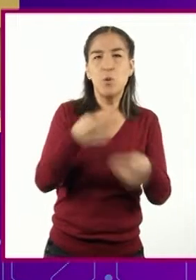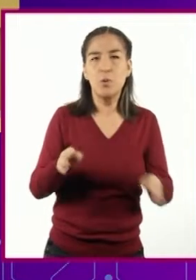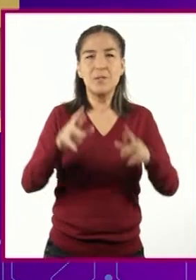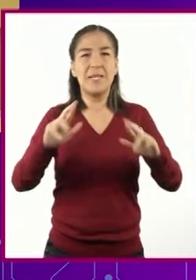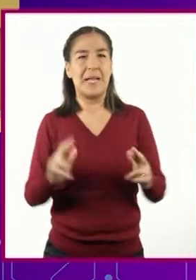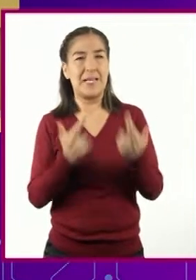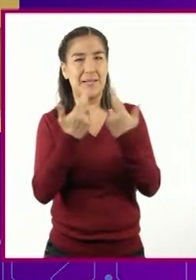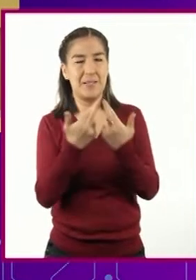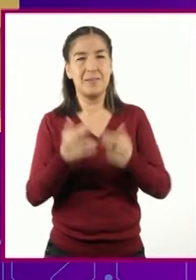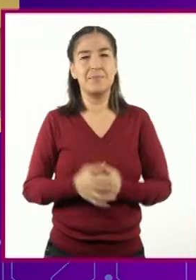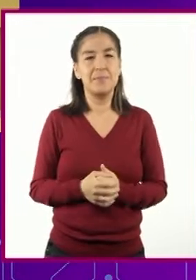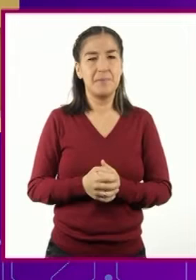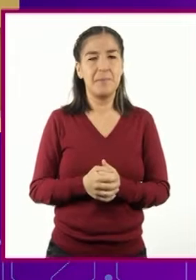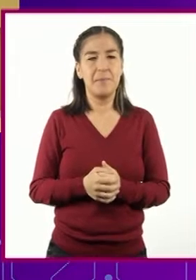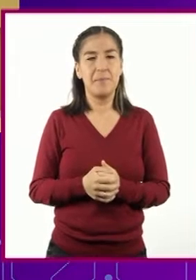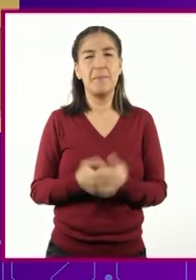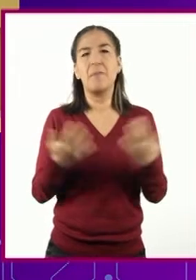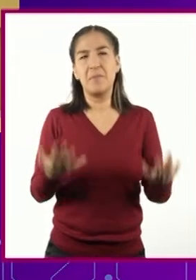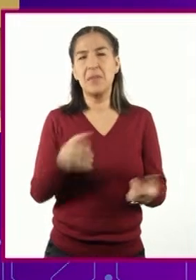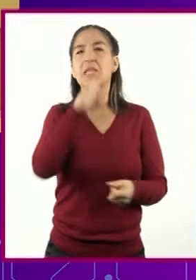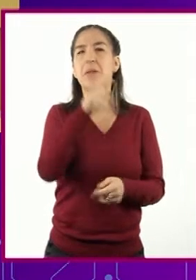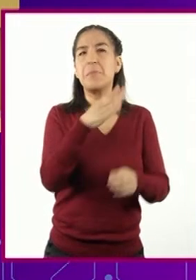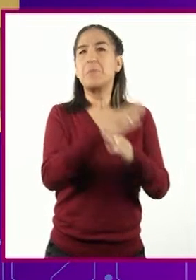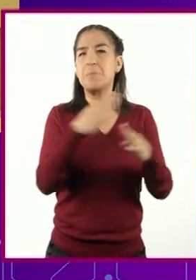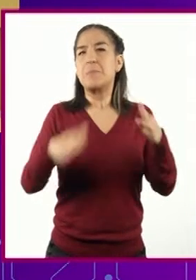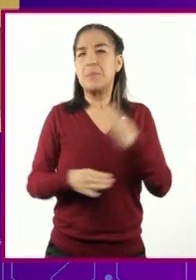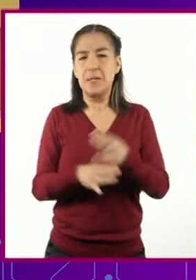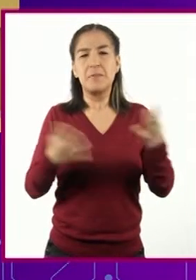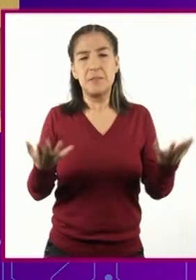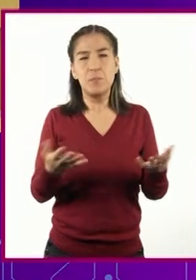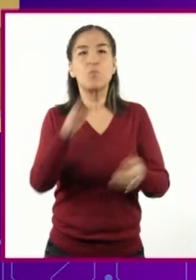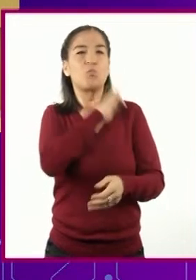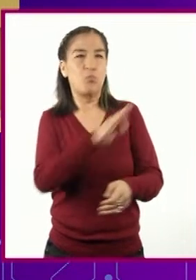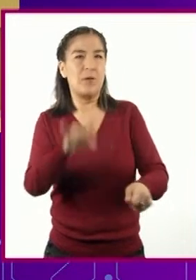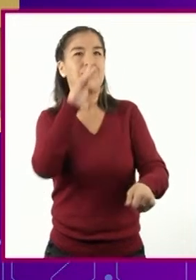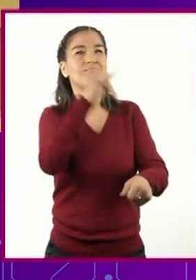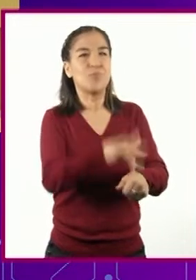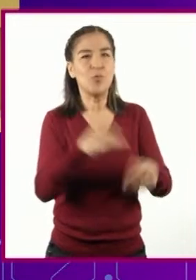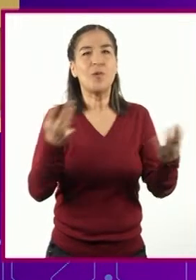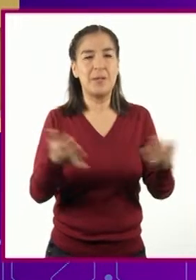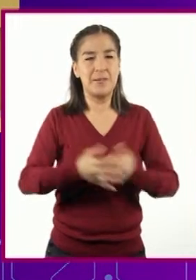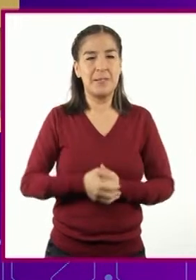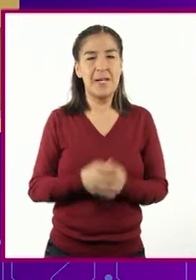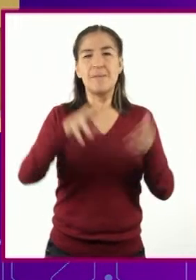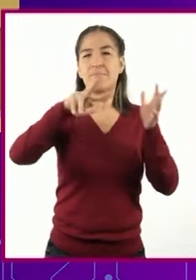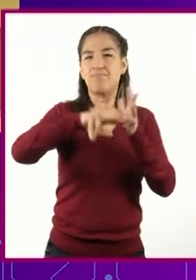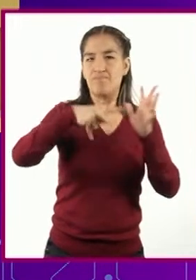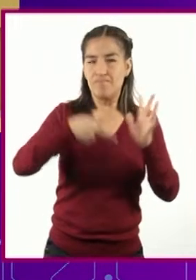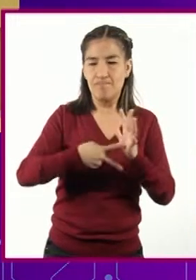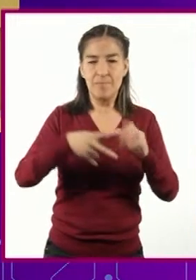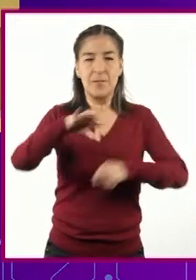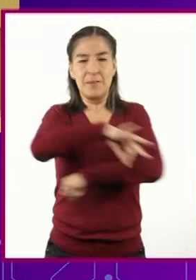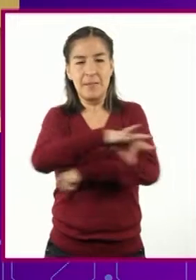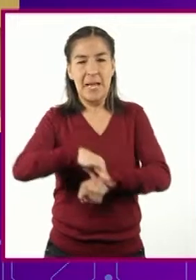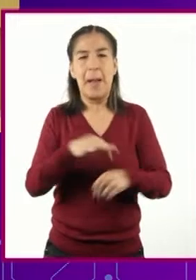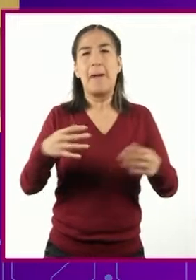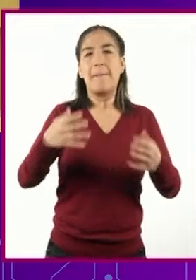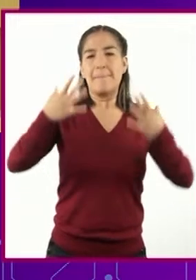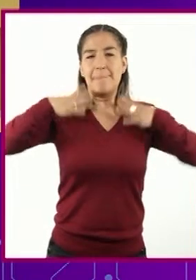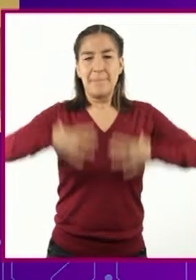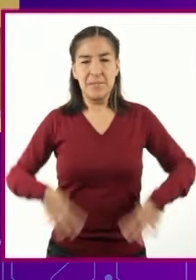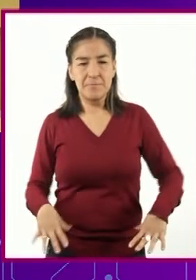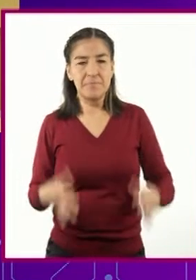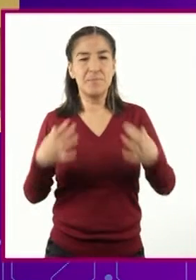religión, como de manera material o tangible, como la arquitectura, el vestido,